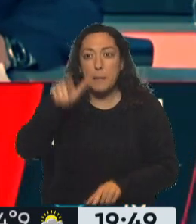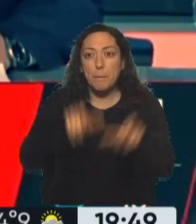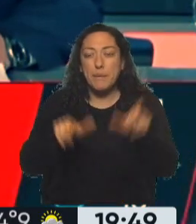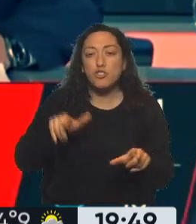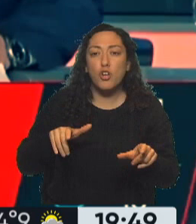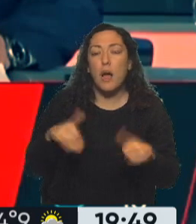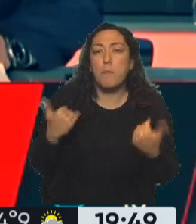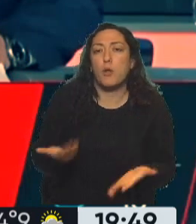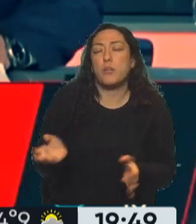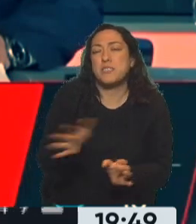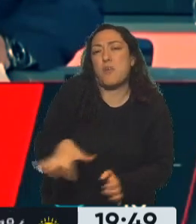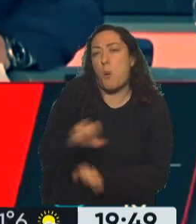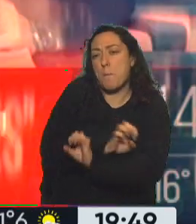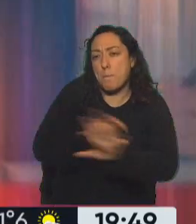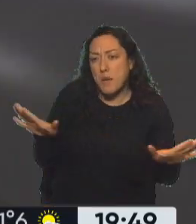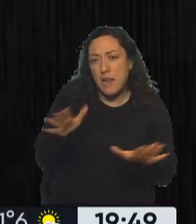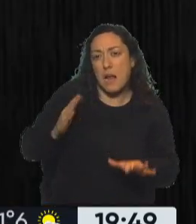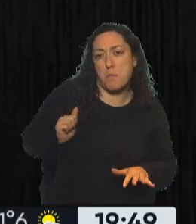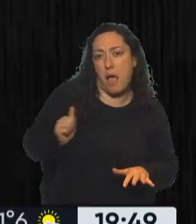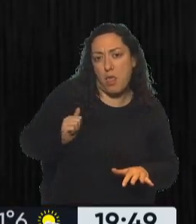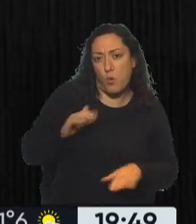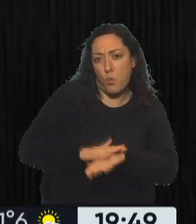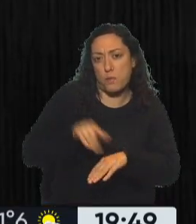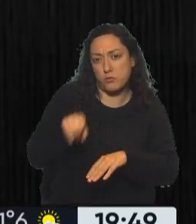lugar fue la Armada.